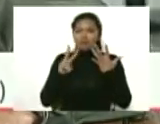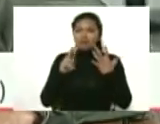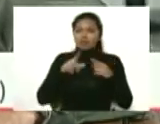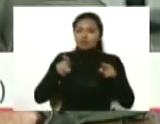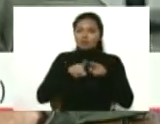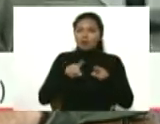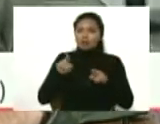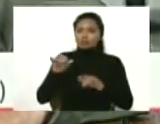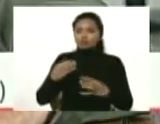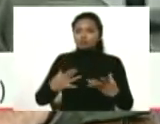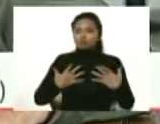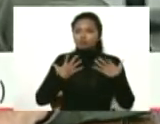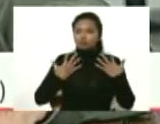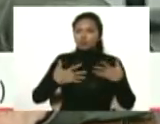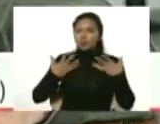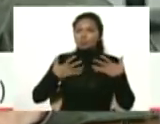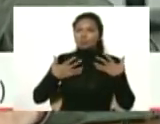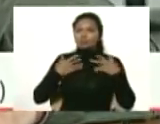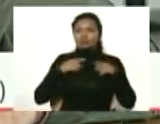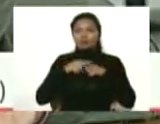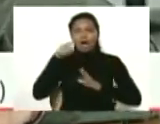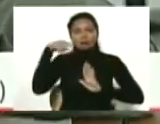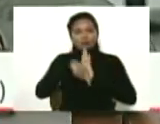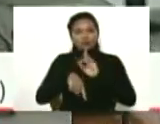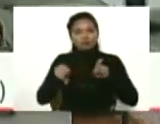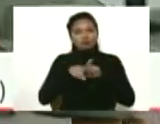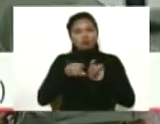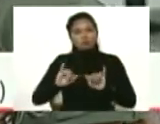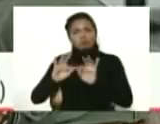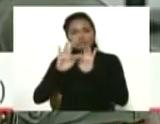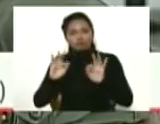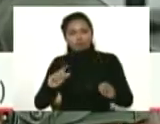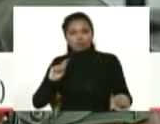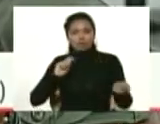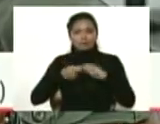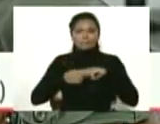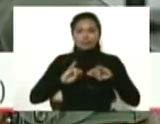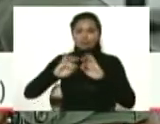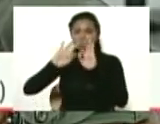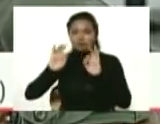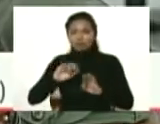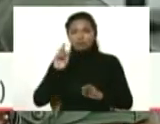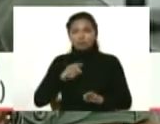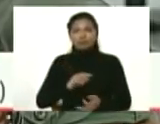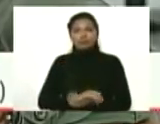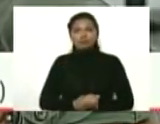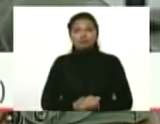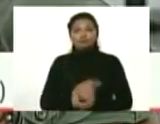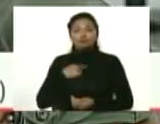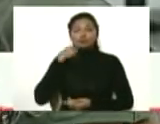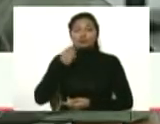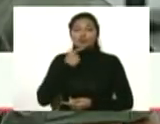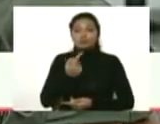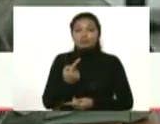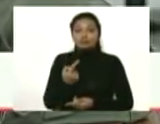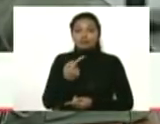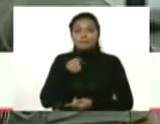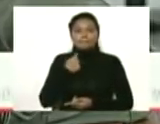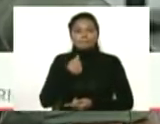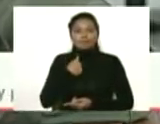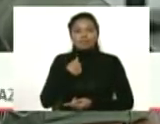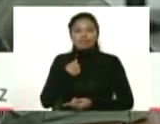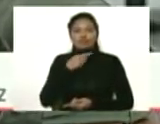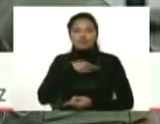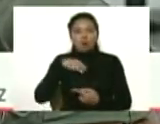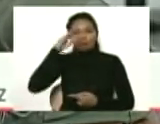eso, bueno, me motivó a profundizar con ellos, a intercambiar con ellos, y debo decir pues que fue para mí como